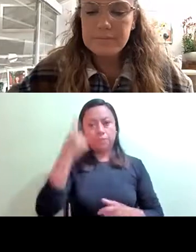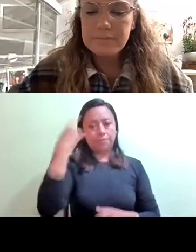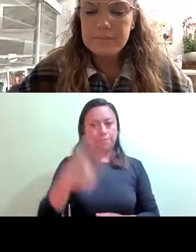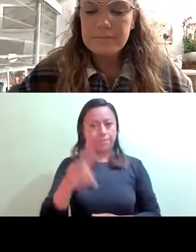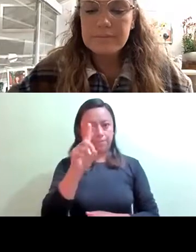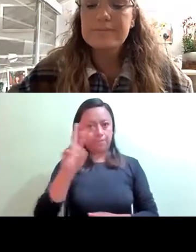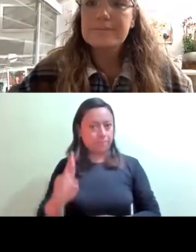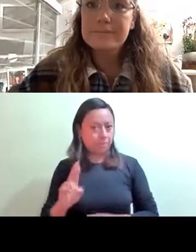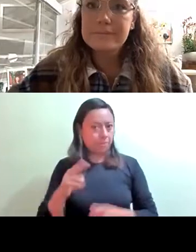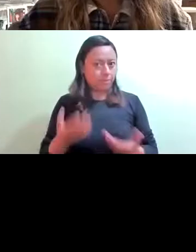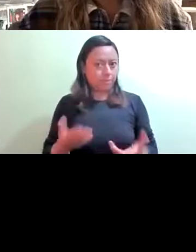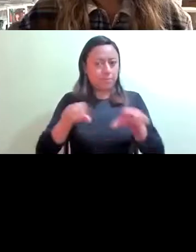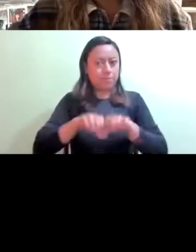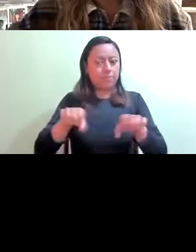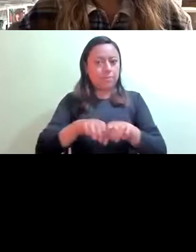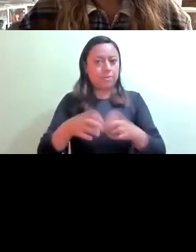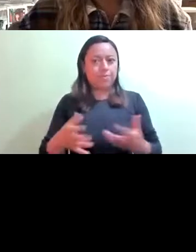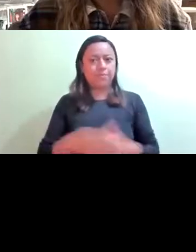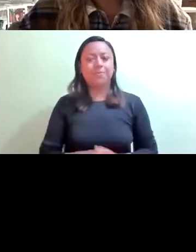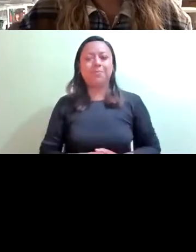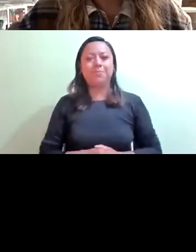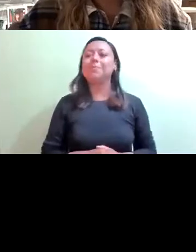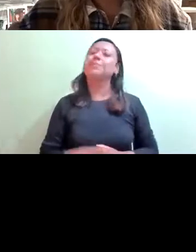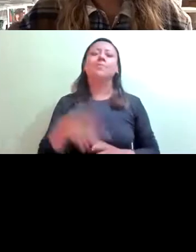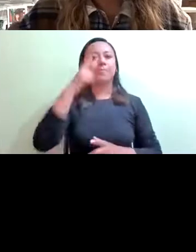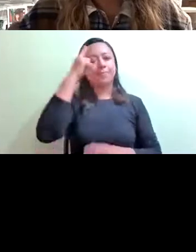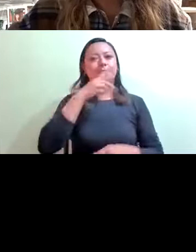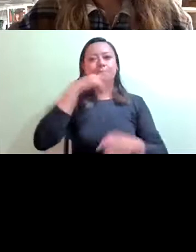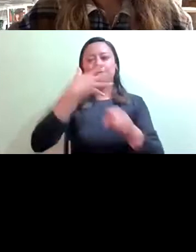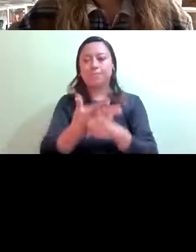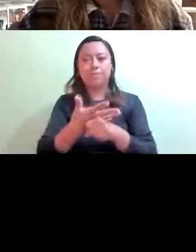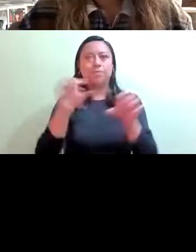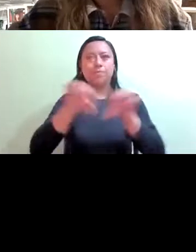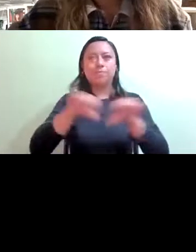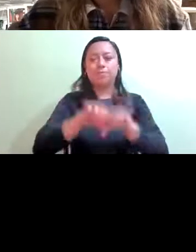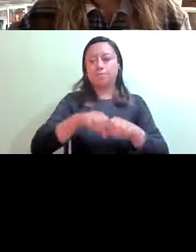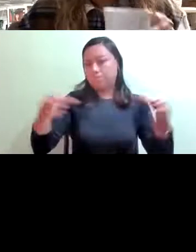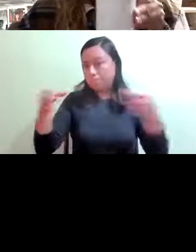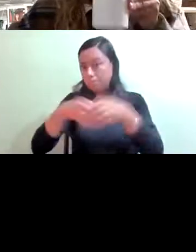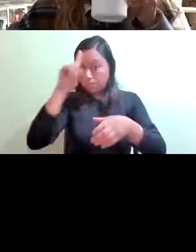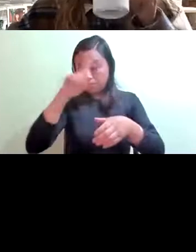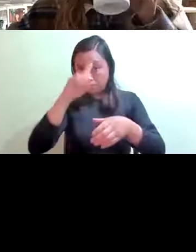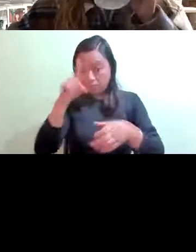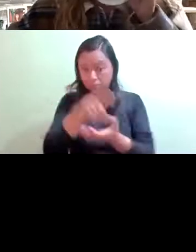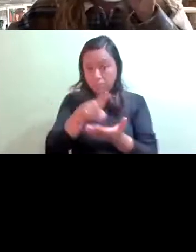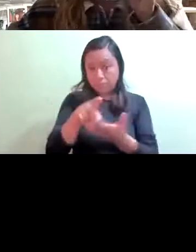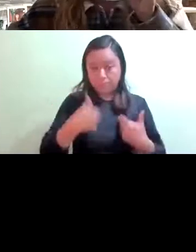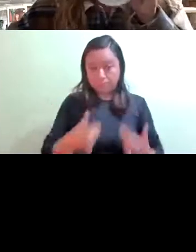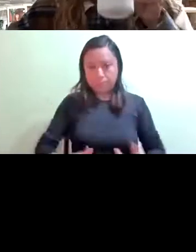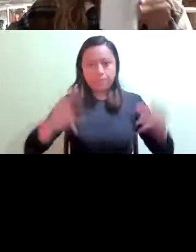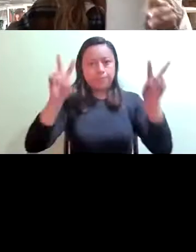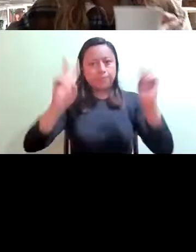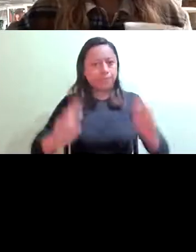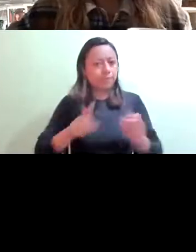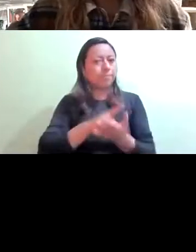continúe al frente de esta responsable consejería en derechos humanos, en materia de derechos